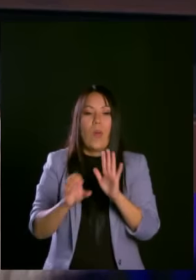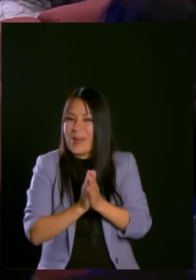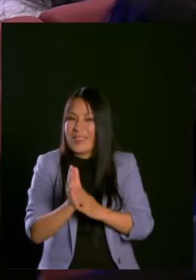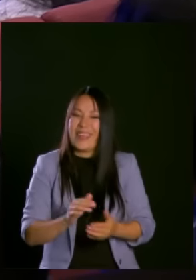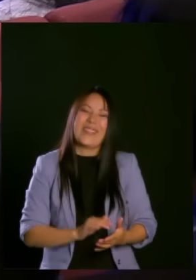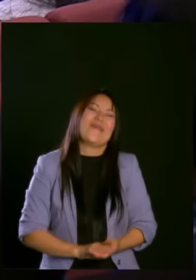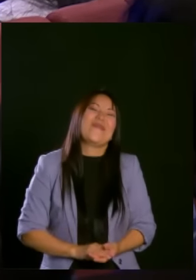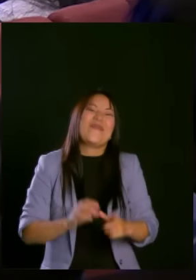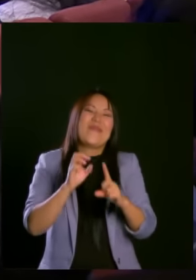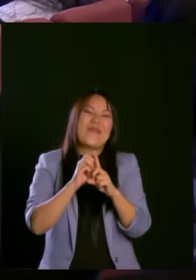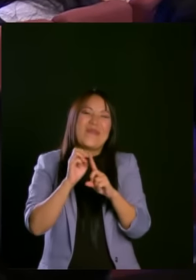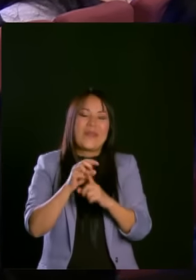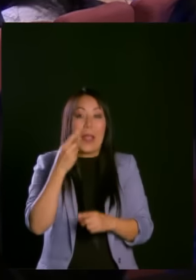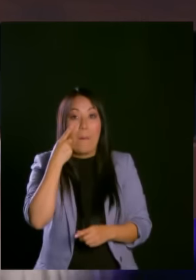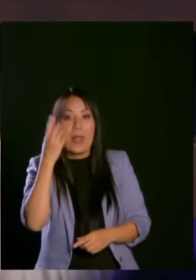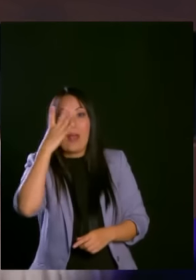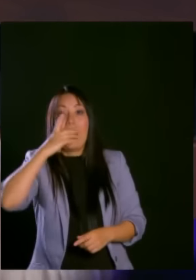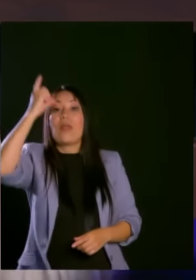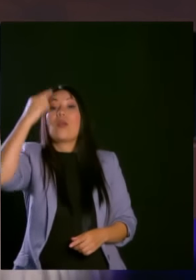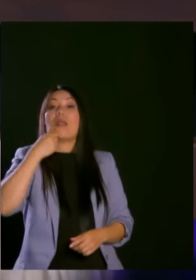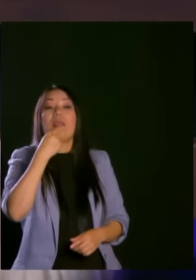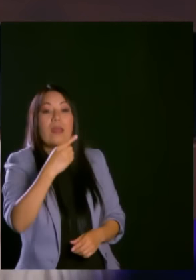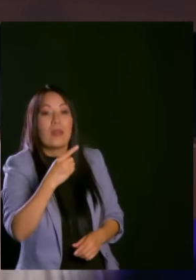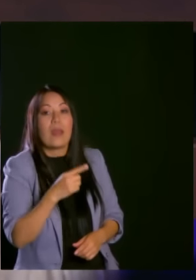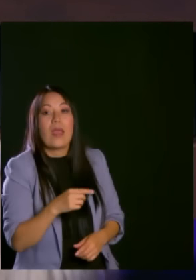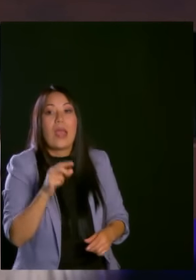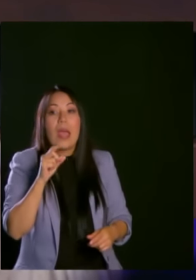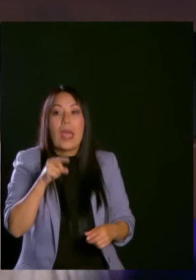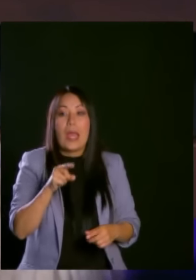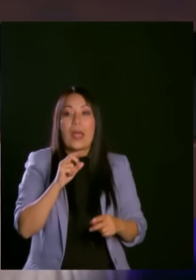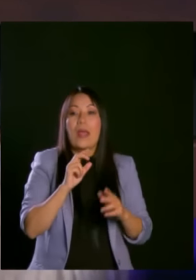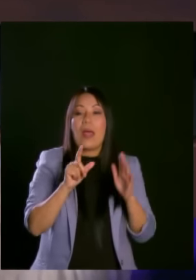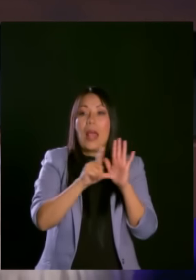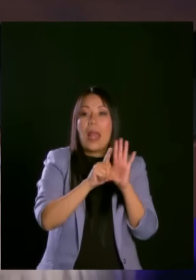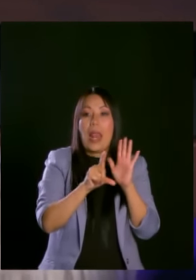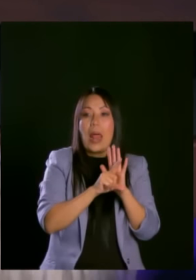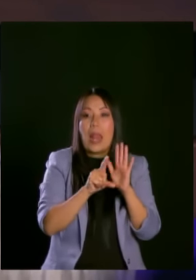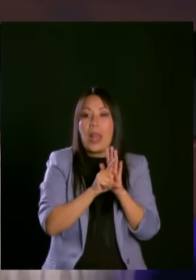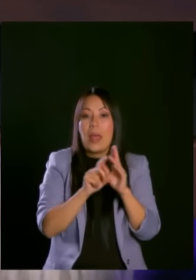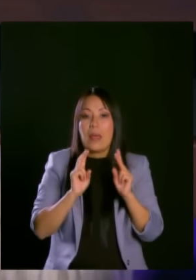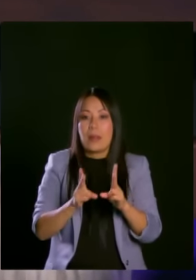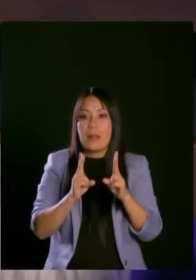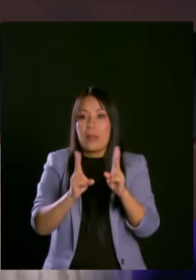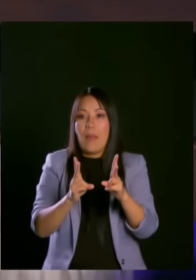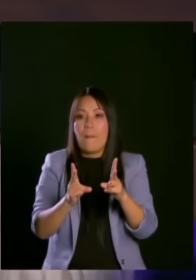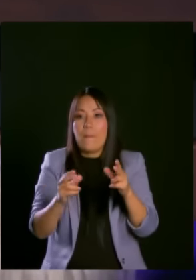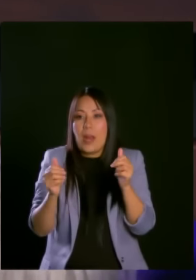amigos. Nunca se apartará de ti. Apartar es esto.